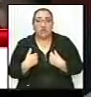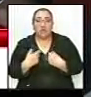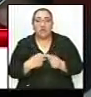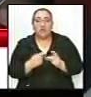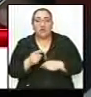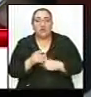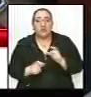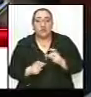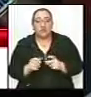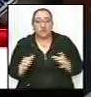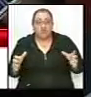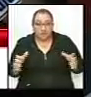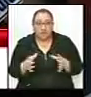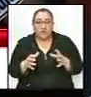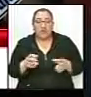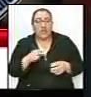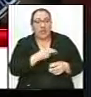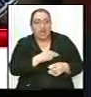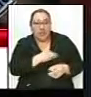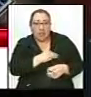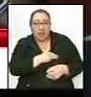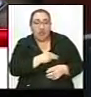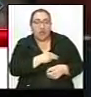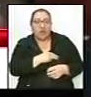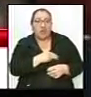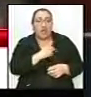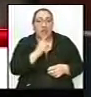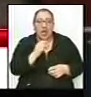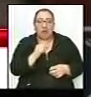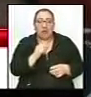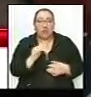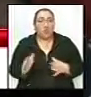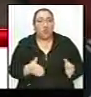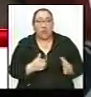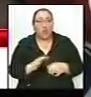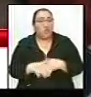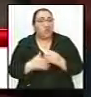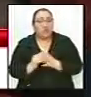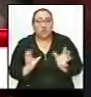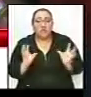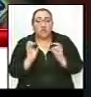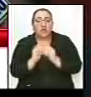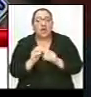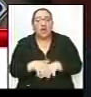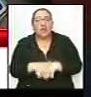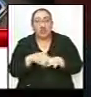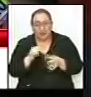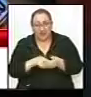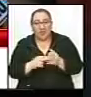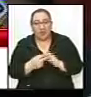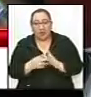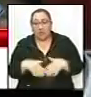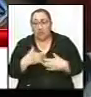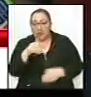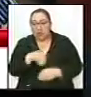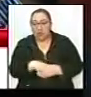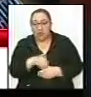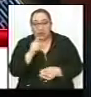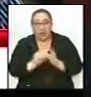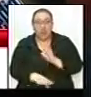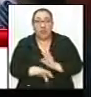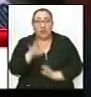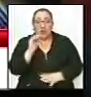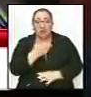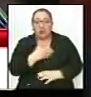que los jugadores, que los entrenadores, que los árbitros puedan formar parte de la asamblea y puedan también votar para elegir